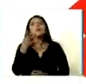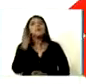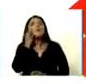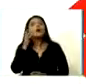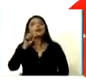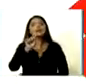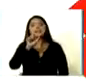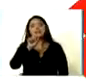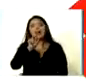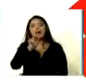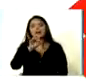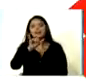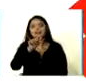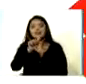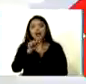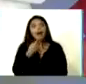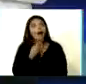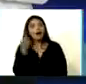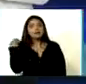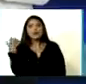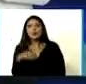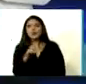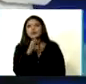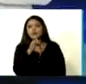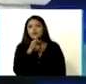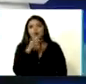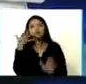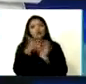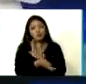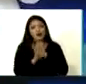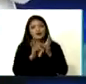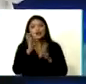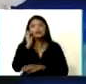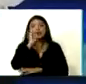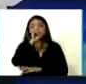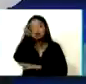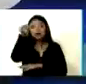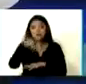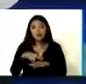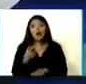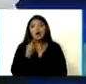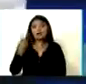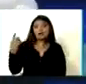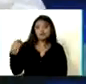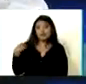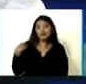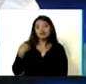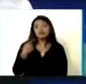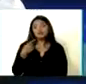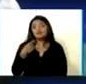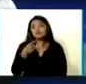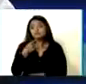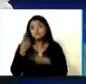Por supuesto, el día de ayer se generó importante información en esta materia. La Asamblea Nacional ayer ofreció